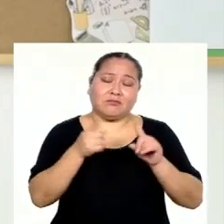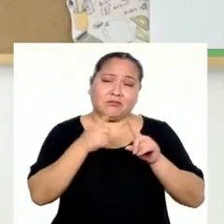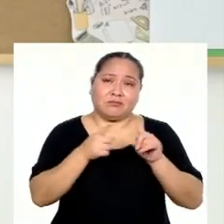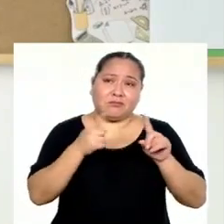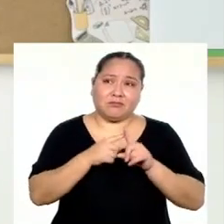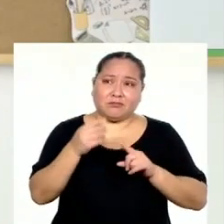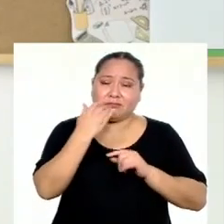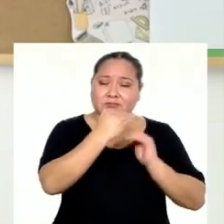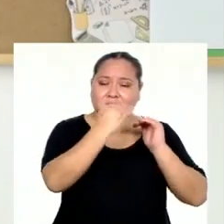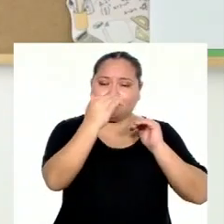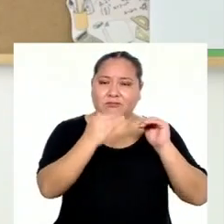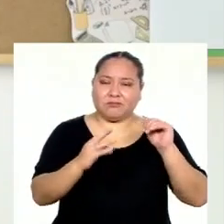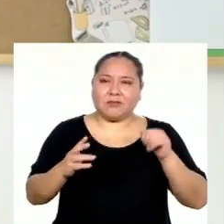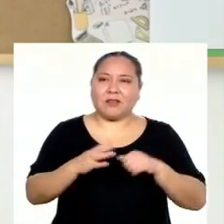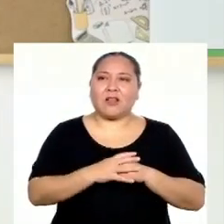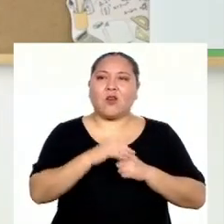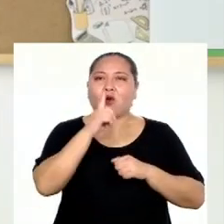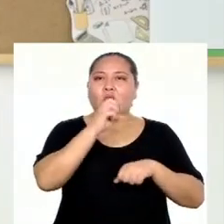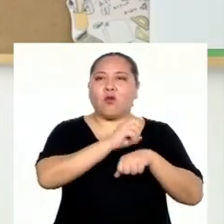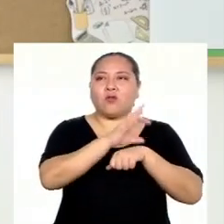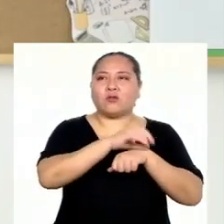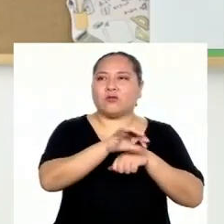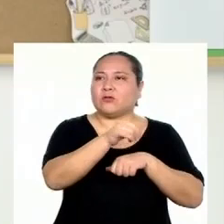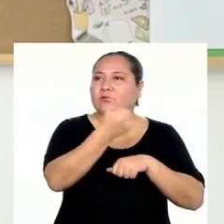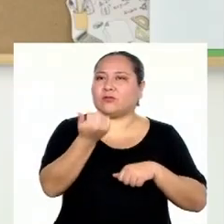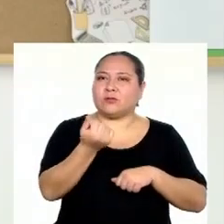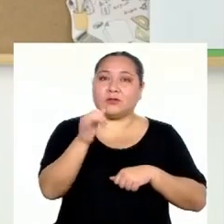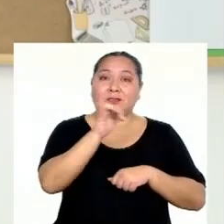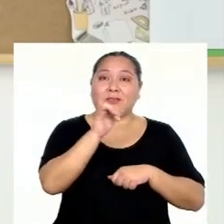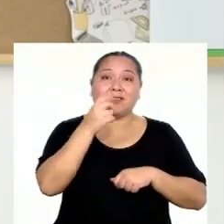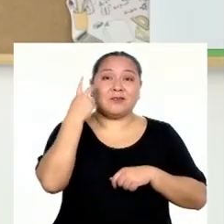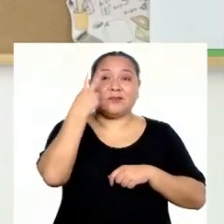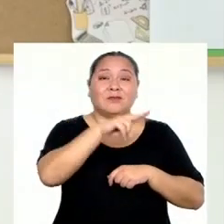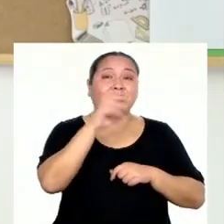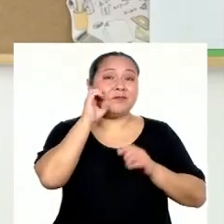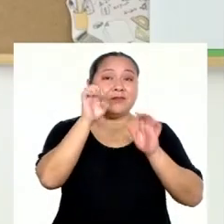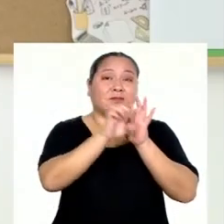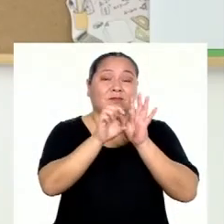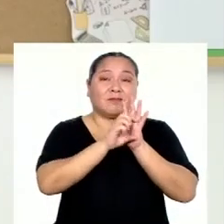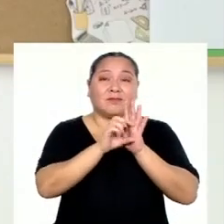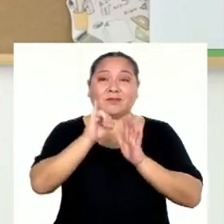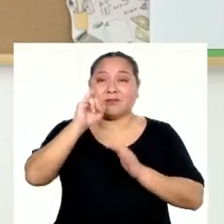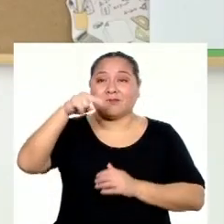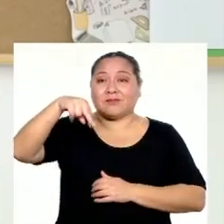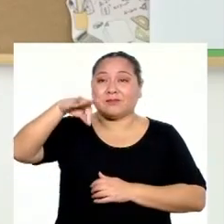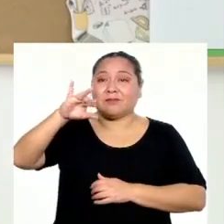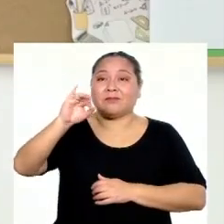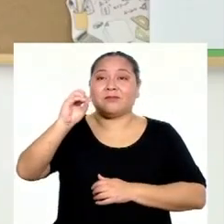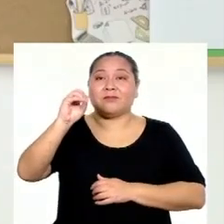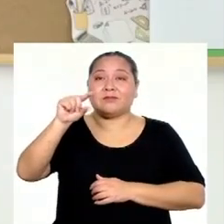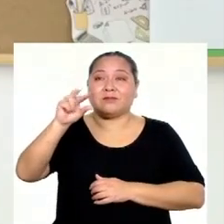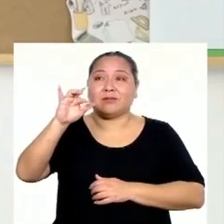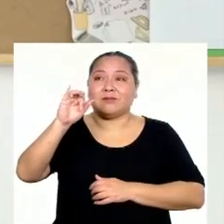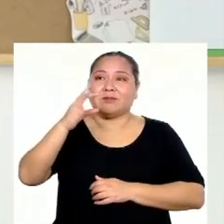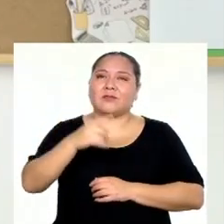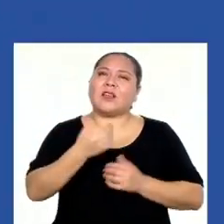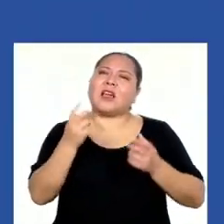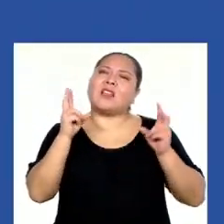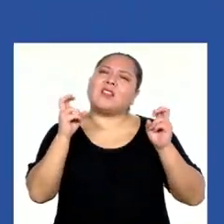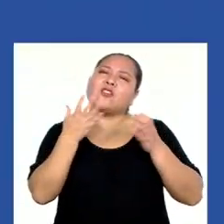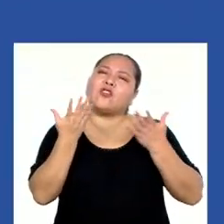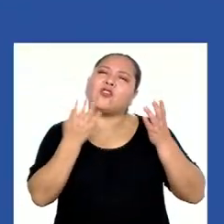diferenciar más una recomendación de otra, tal como vimos en el ejemplo de la infografía del inicio. ¿Y el título dónde